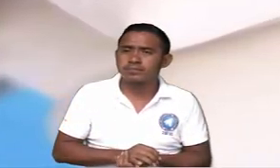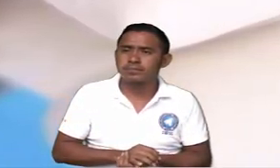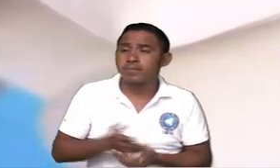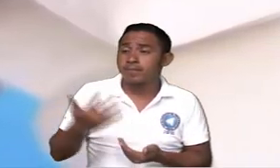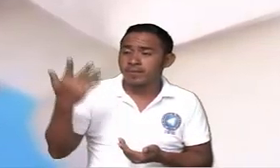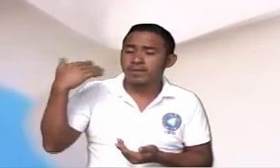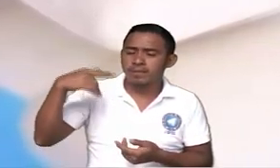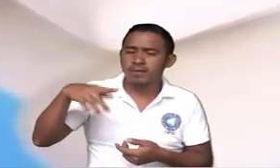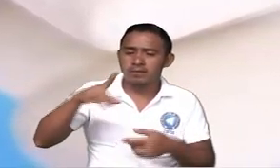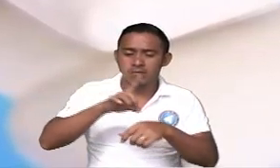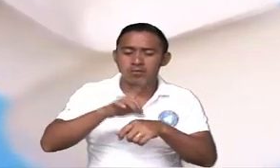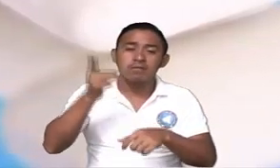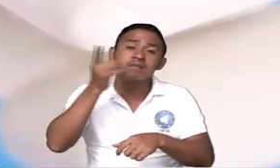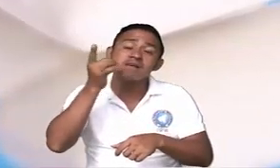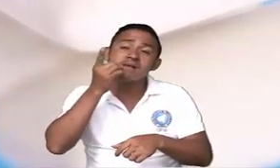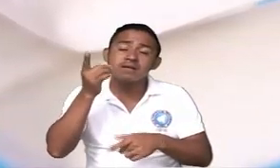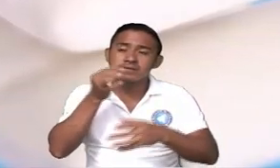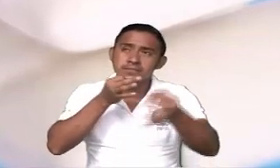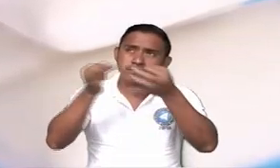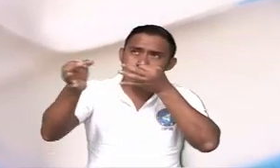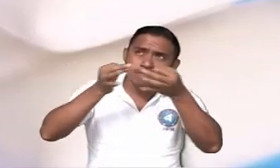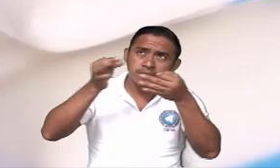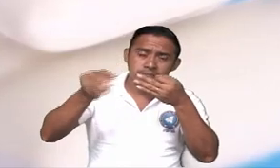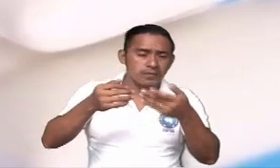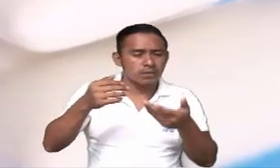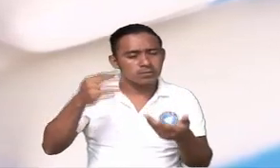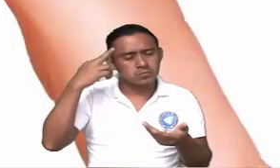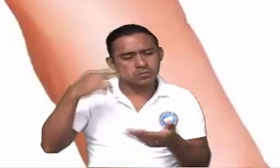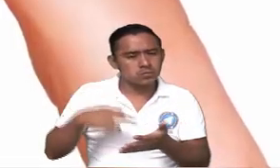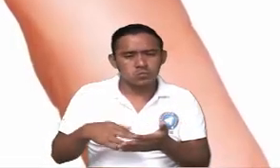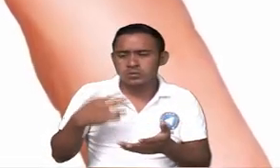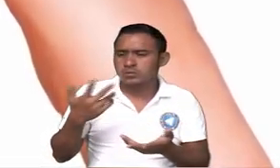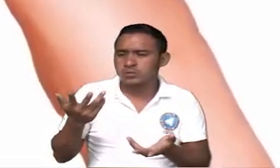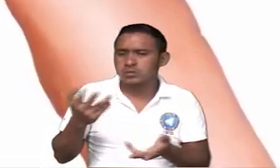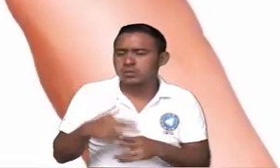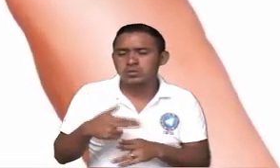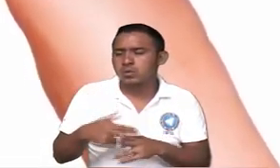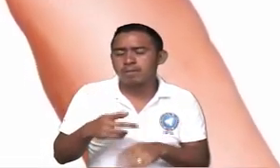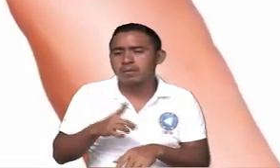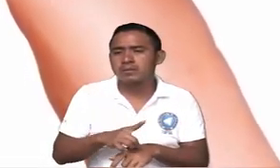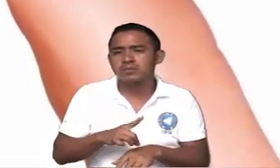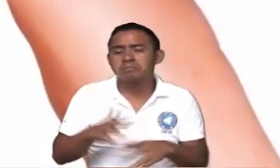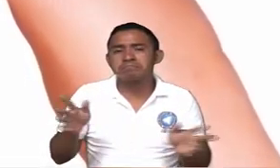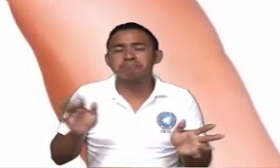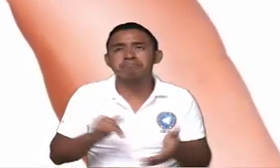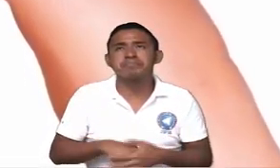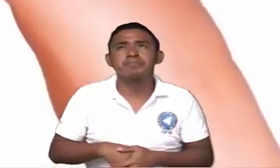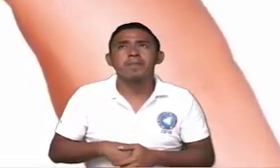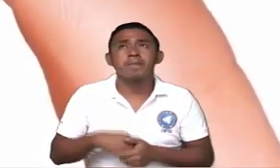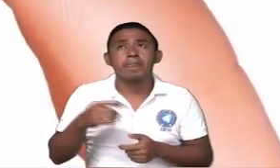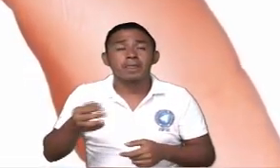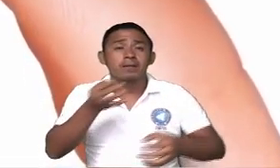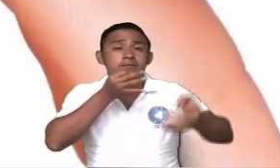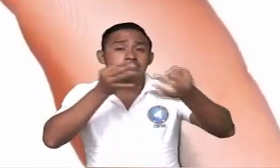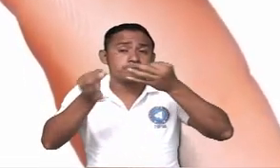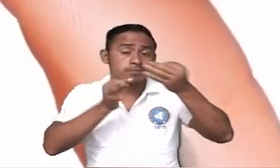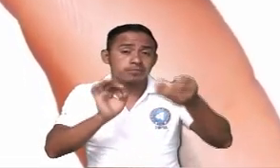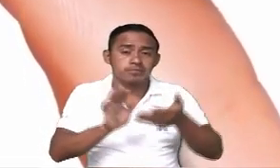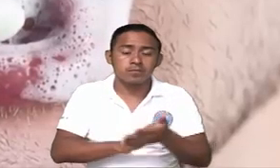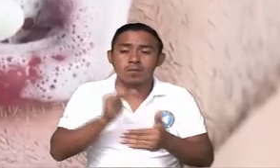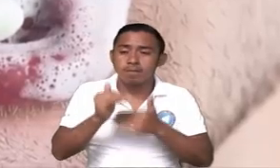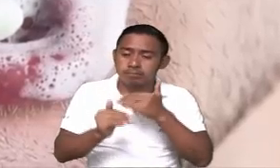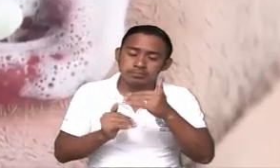odontóloga. Ella nos estaba enseñando, no recuerdo muy bien el nombre de la odontóloga, la dentista. Ella nos estaba enseñando el